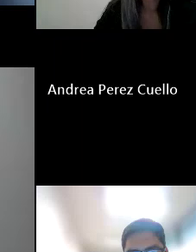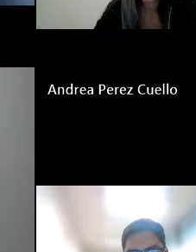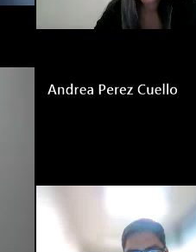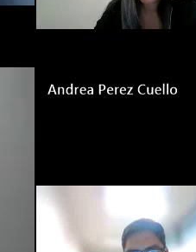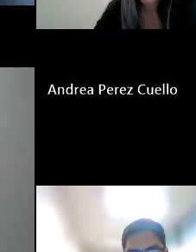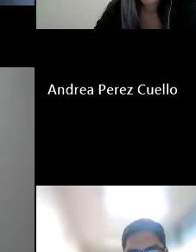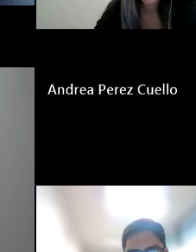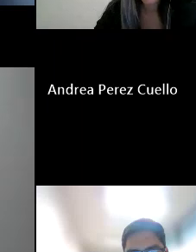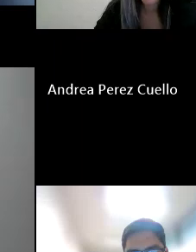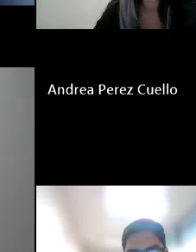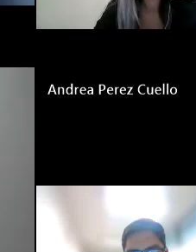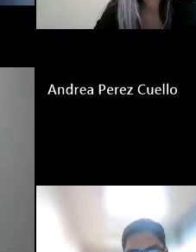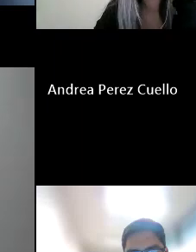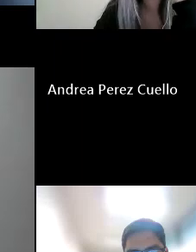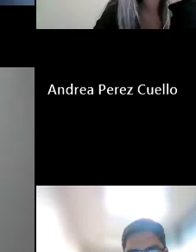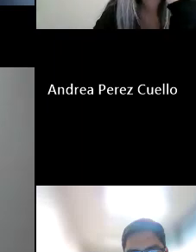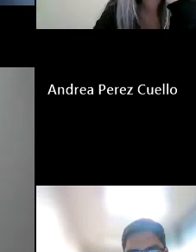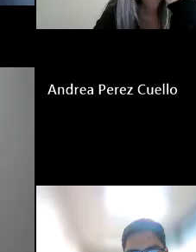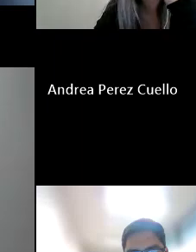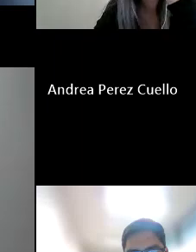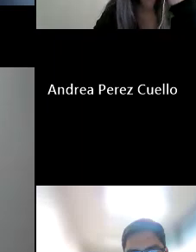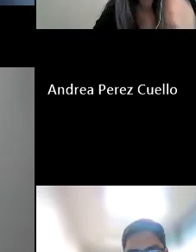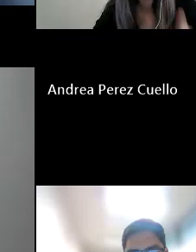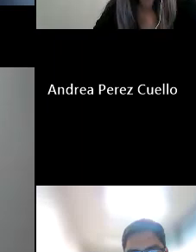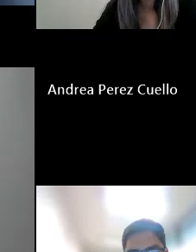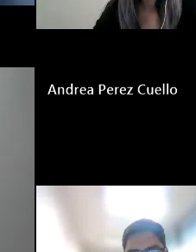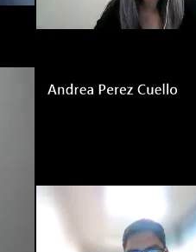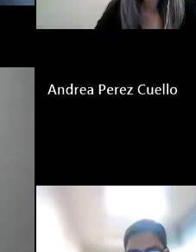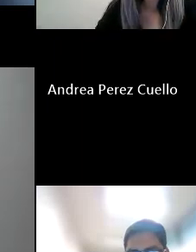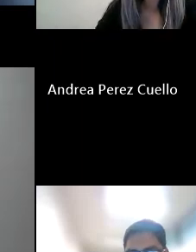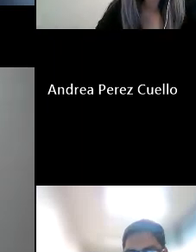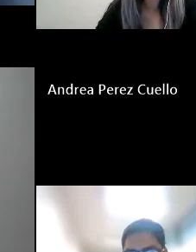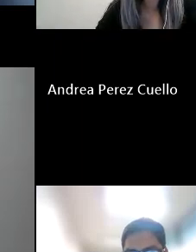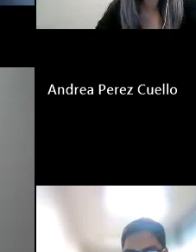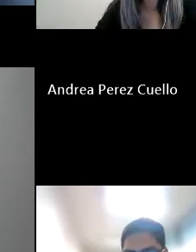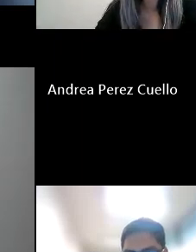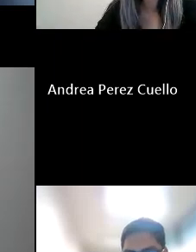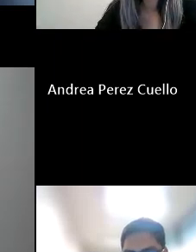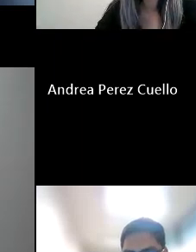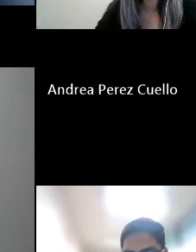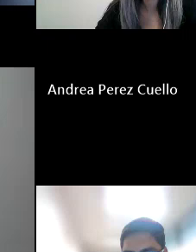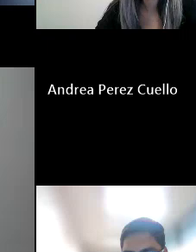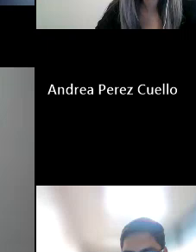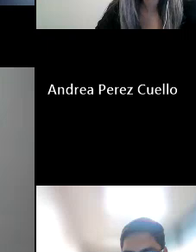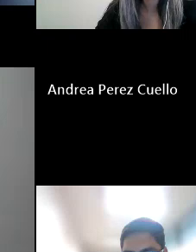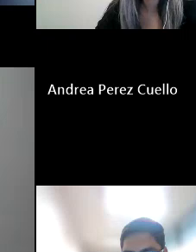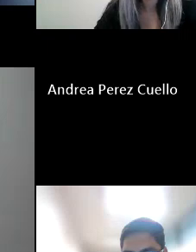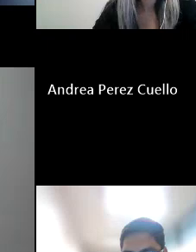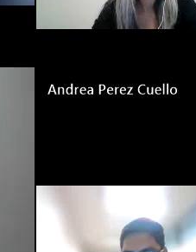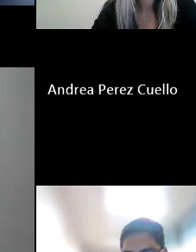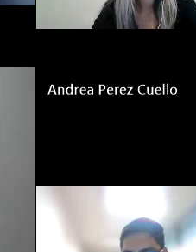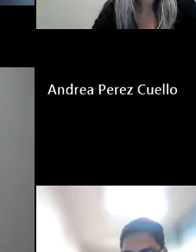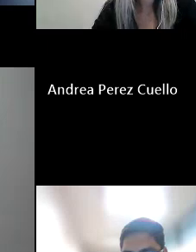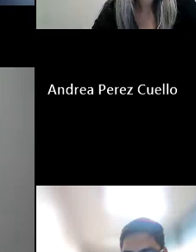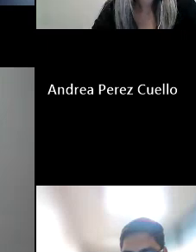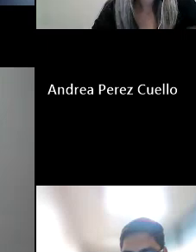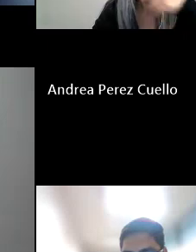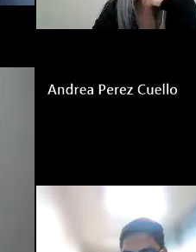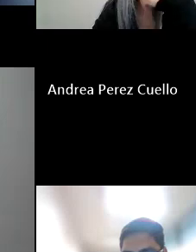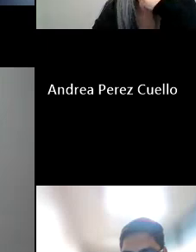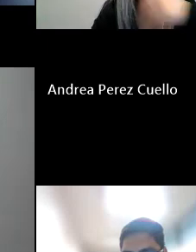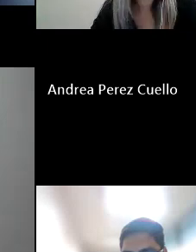oficina. Muchas veces nos ha tocado, me ha tocado, la personal, terminar viendo, mostrándole fotos